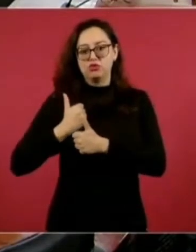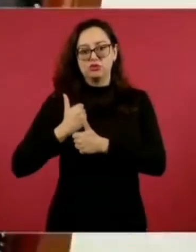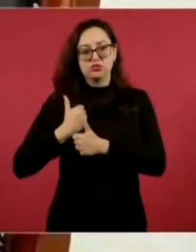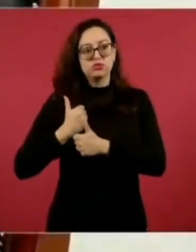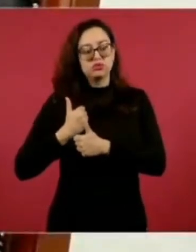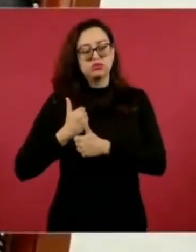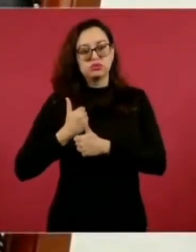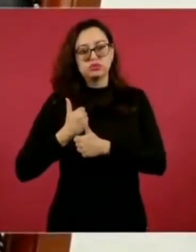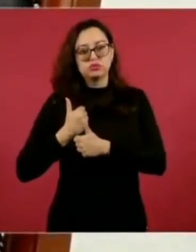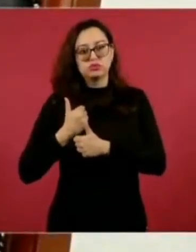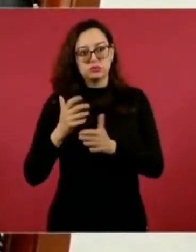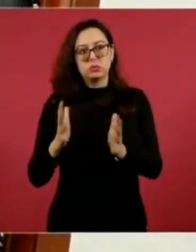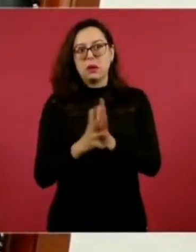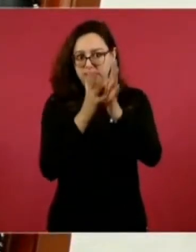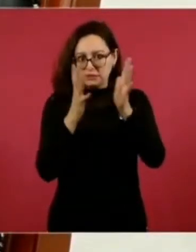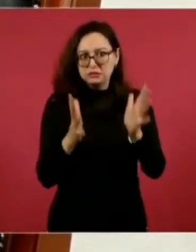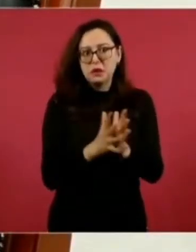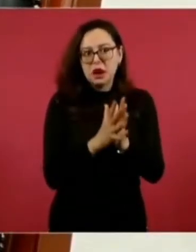gobierno anterior.